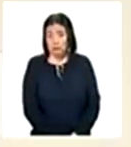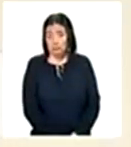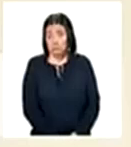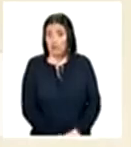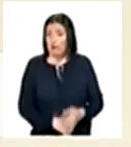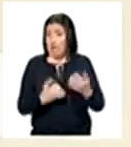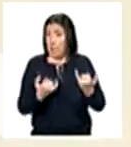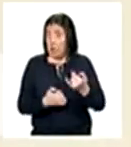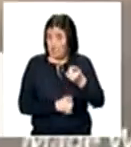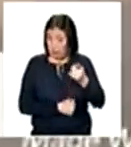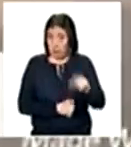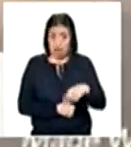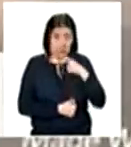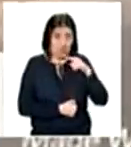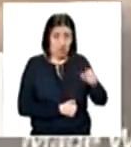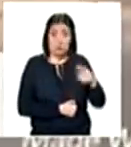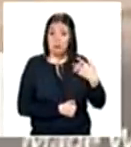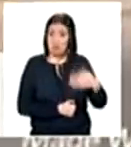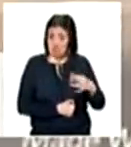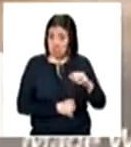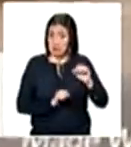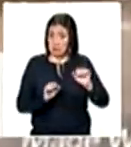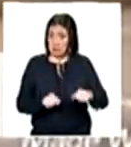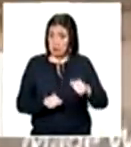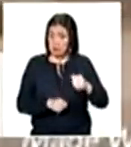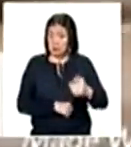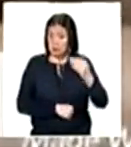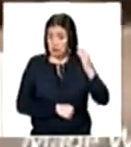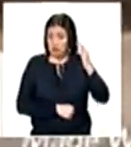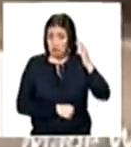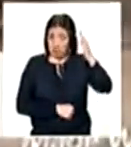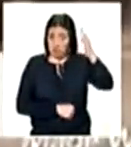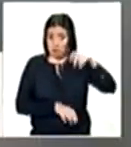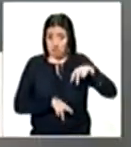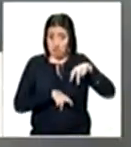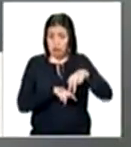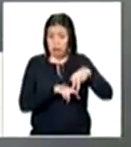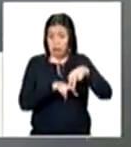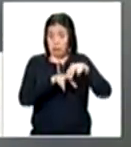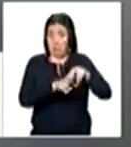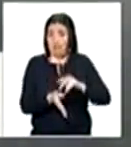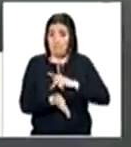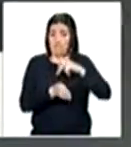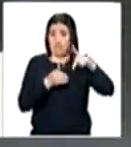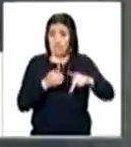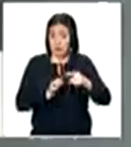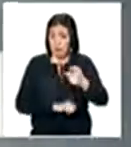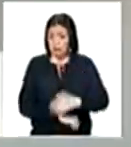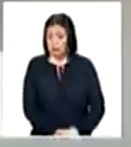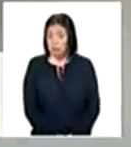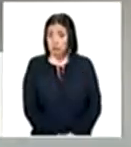Desde ahora, Raisa ya tiene claro que se convertirá en una skateboarder profesional.